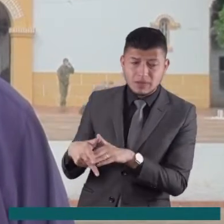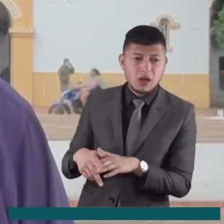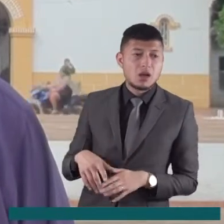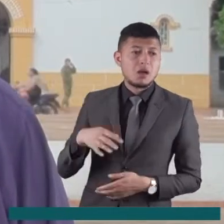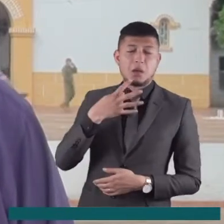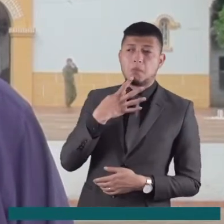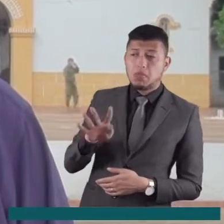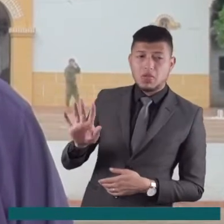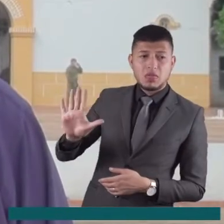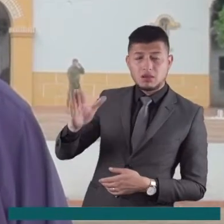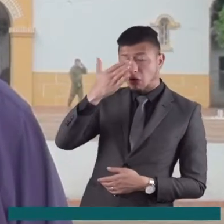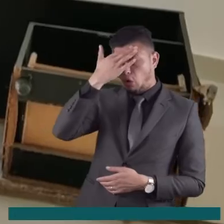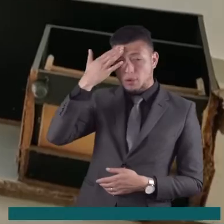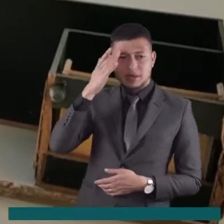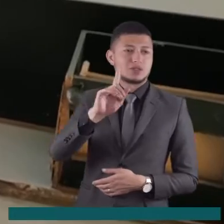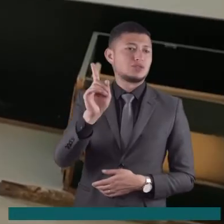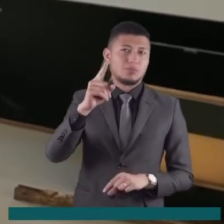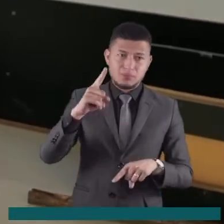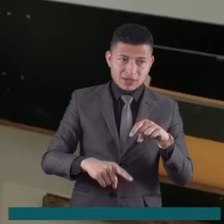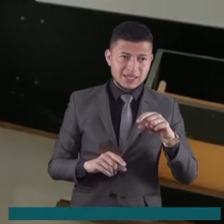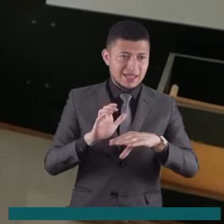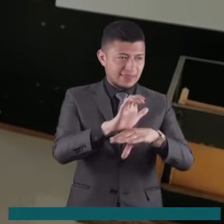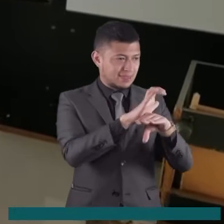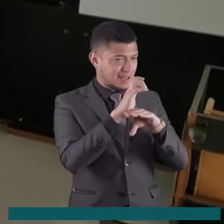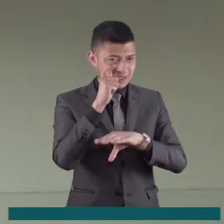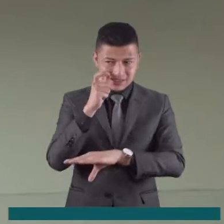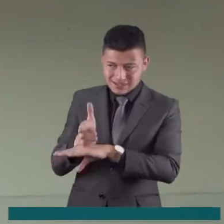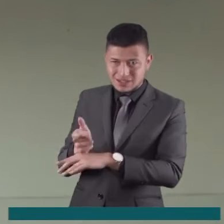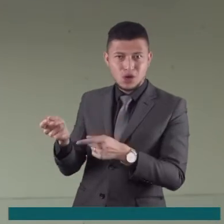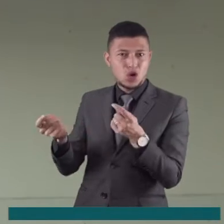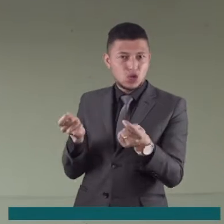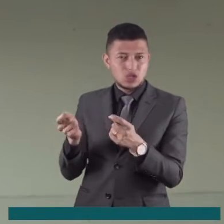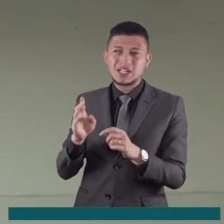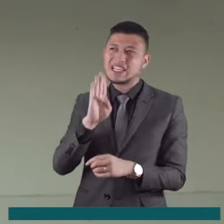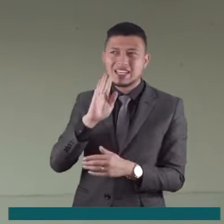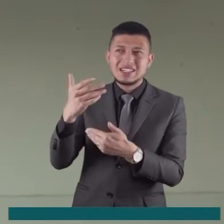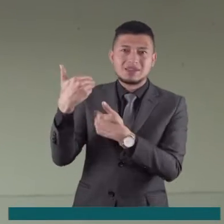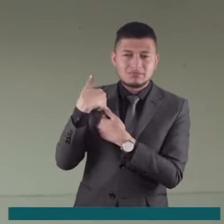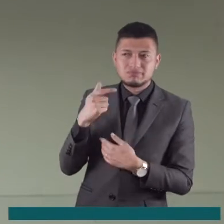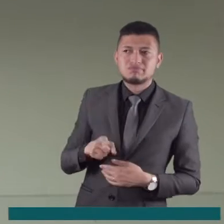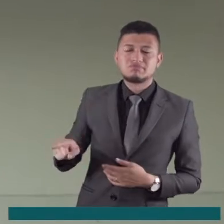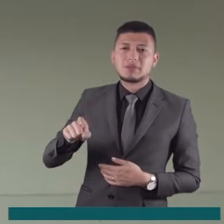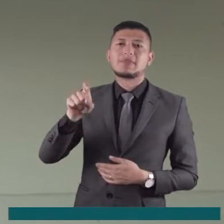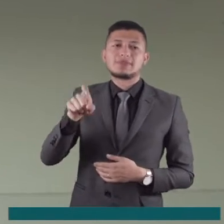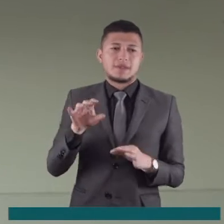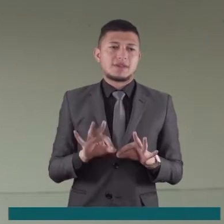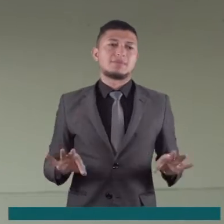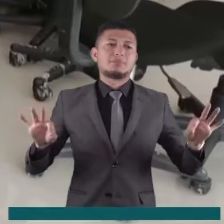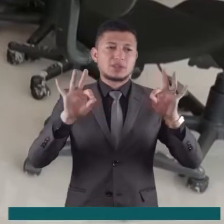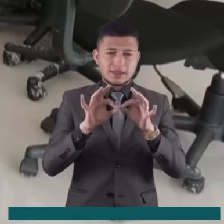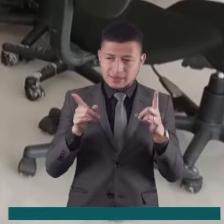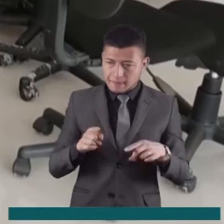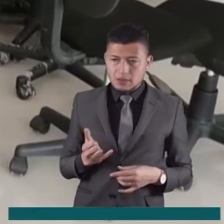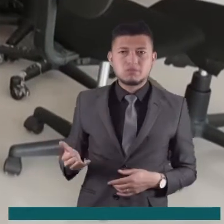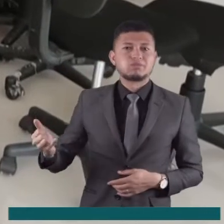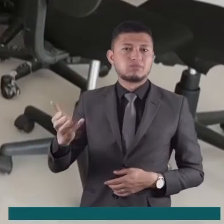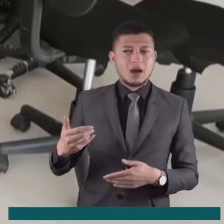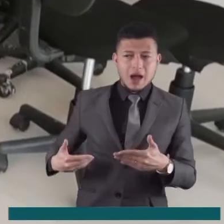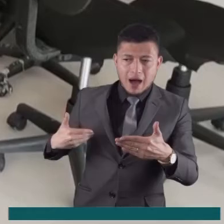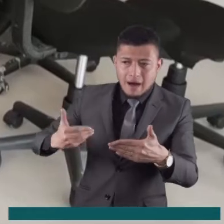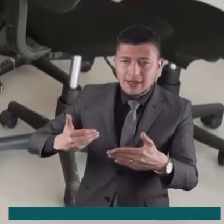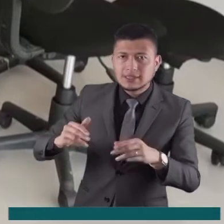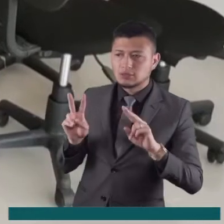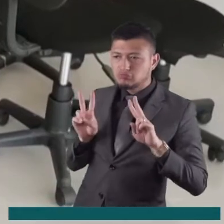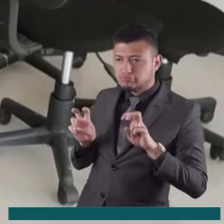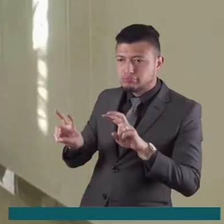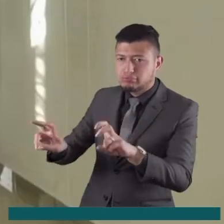puede dejar en el olvido. Que los entes de control o quien corresponda, es importante que también sigan